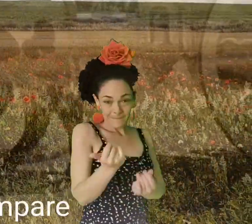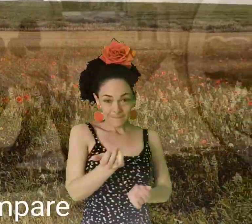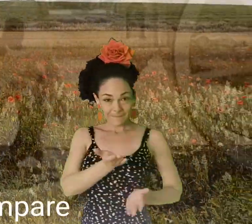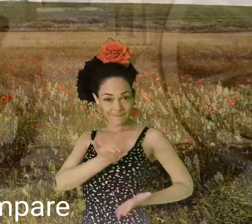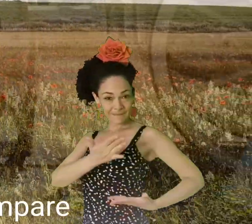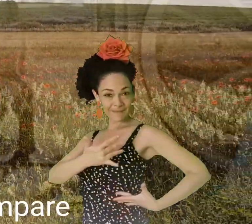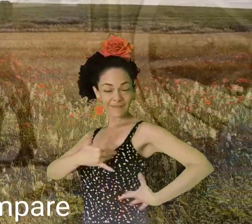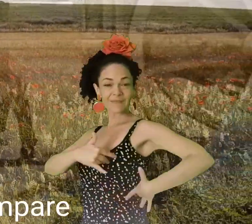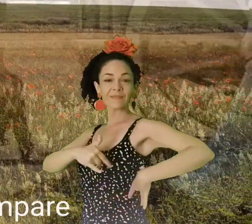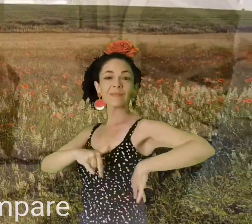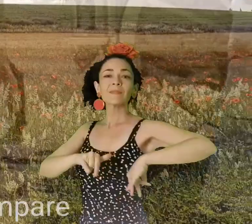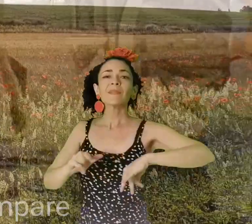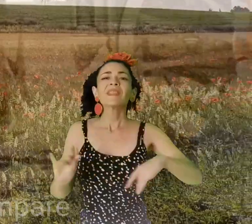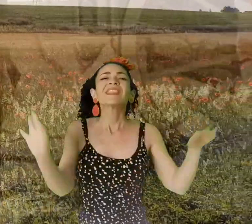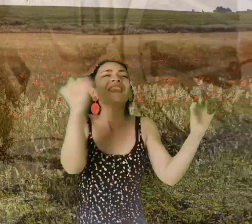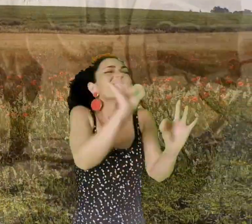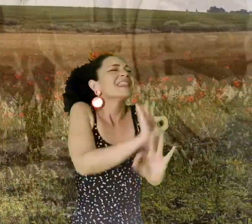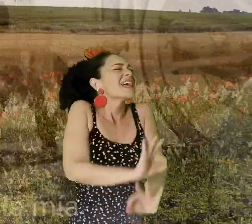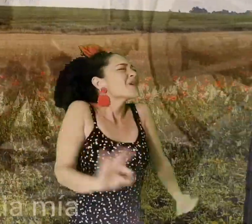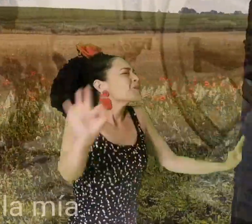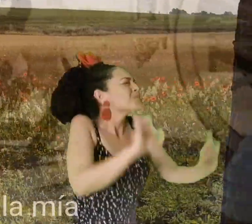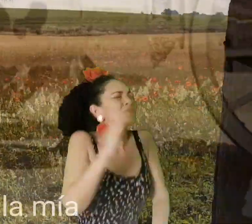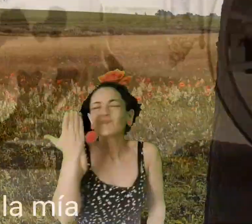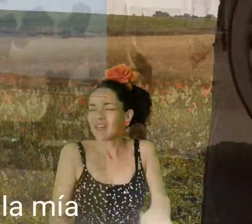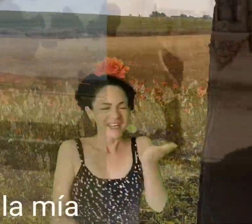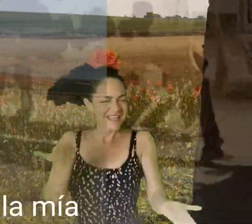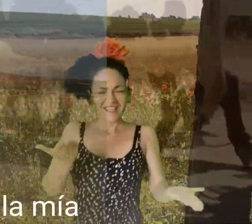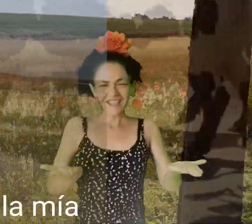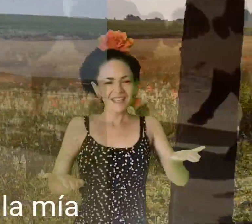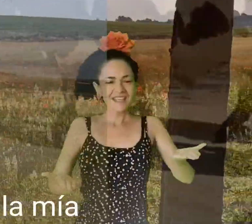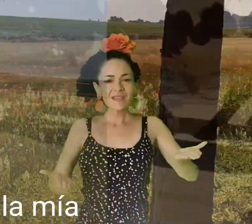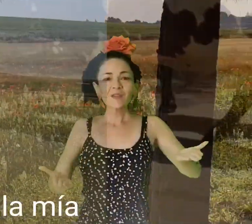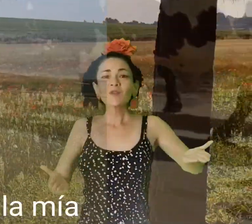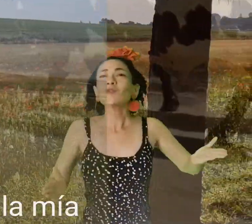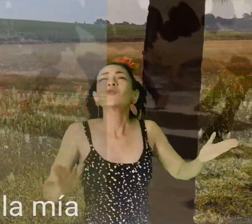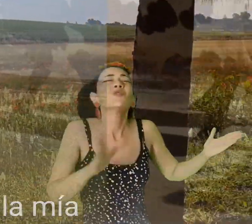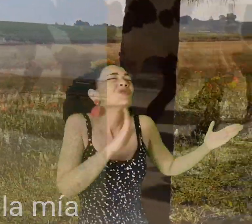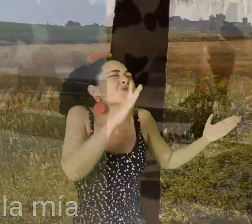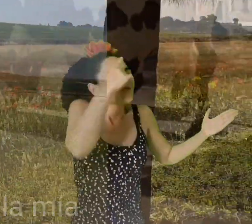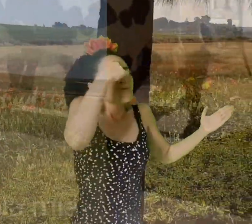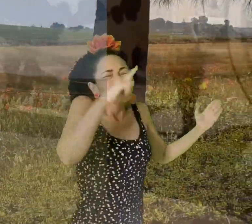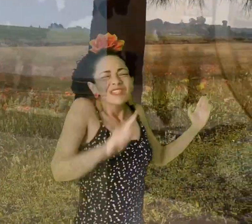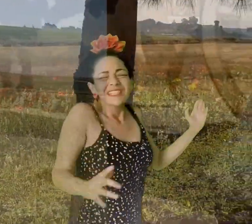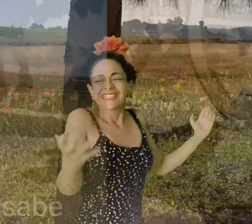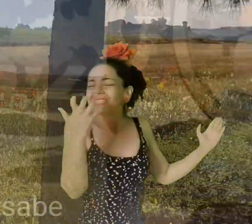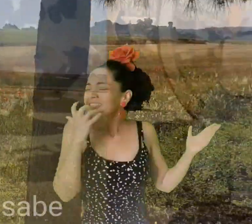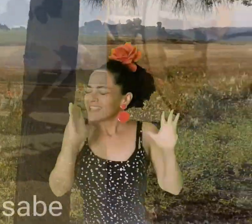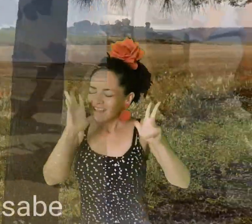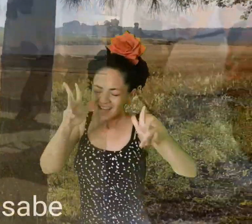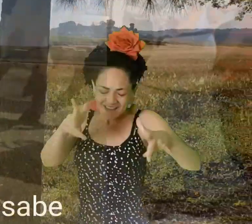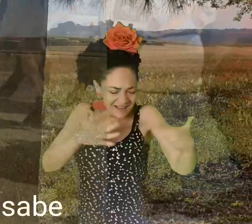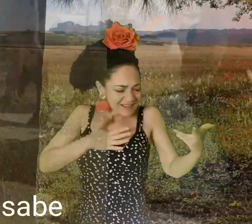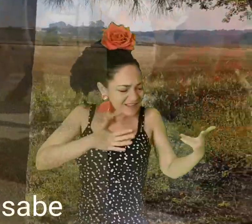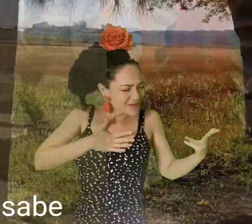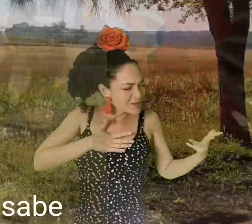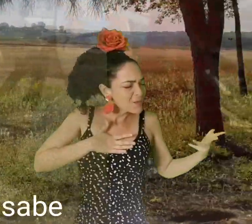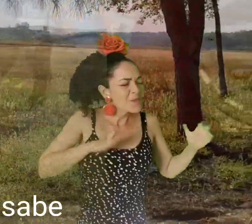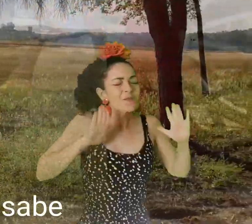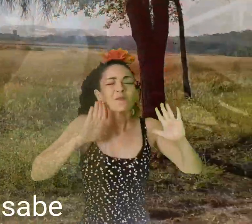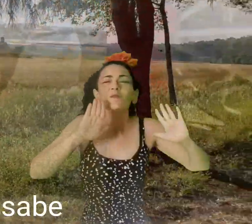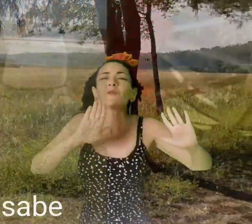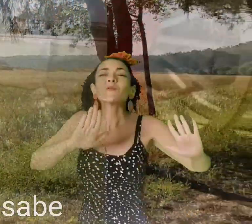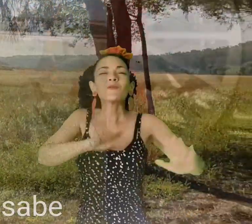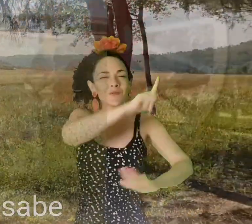Que nadie me la compare, yo no sé si es que es la mía, pero todo el mundo